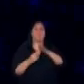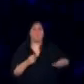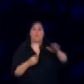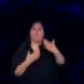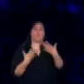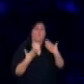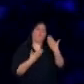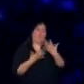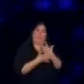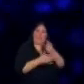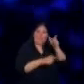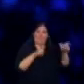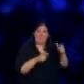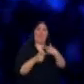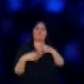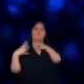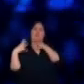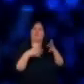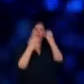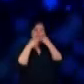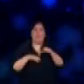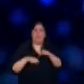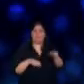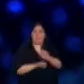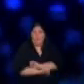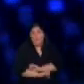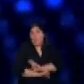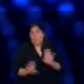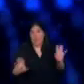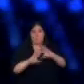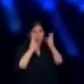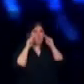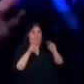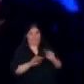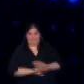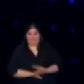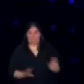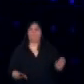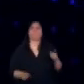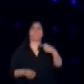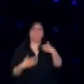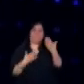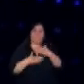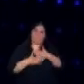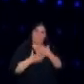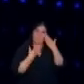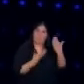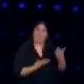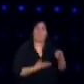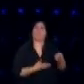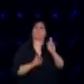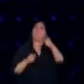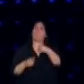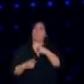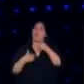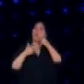como pueda. Muchos de ellos que han llegado a donde están, porque justamente por los privilegios de la casta, porque Ricardo Bussi, no, si no fuera el hijo